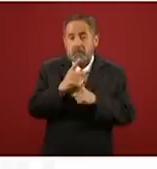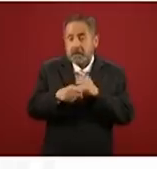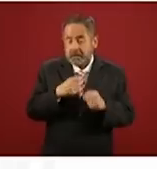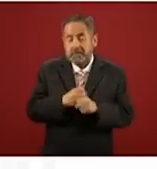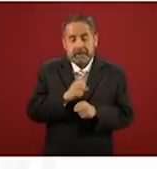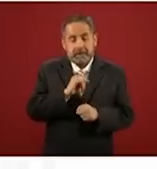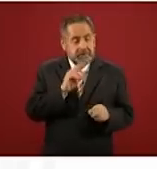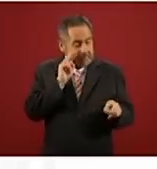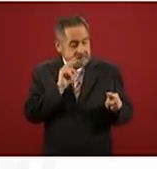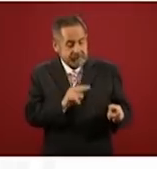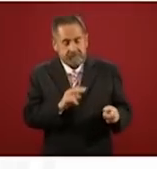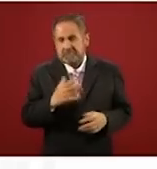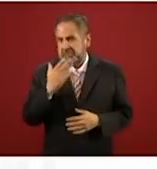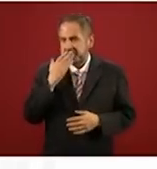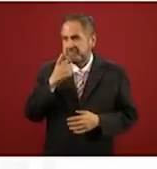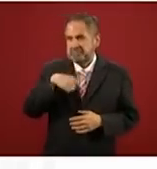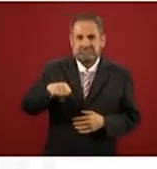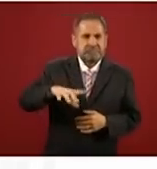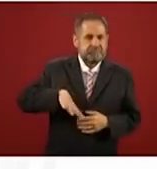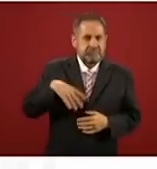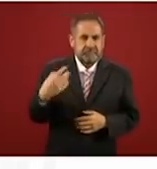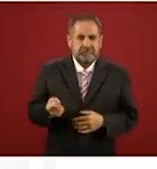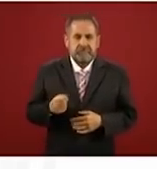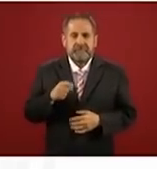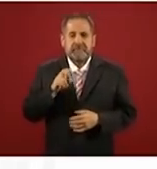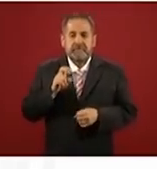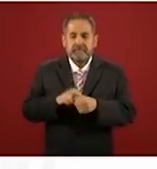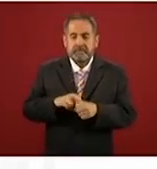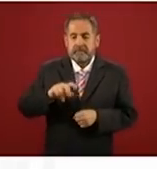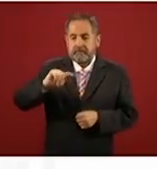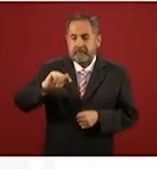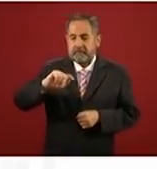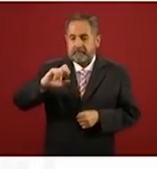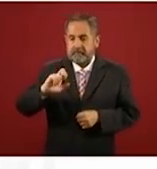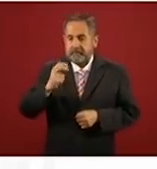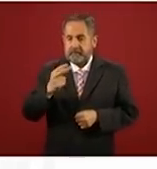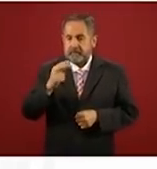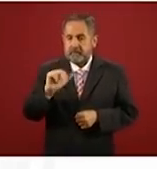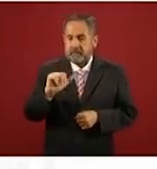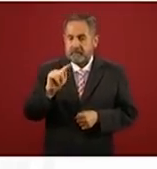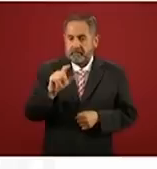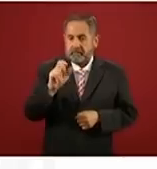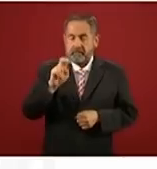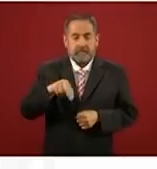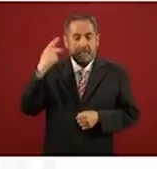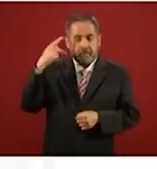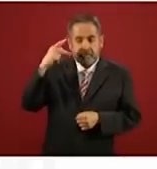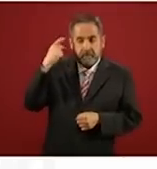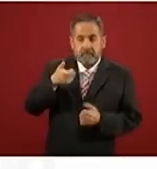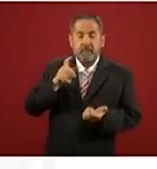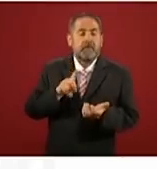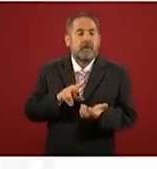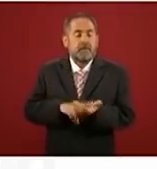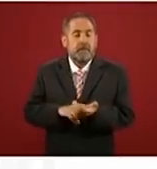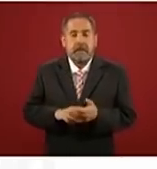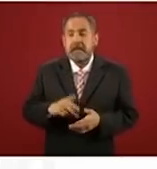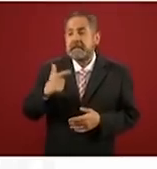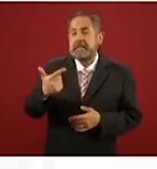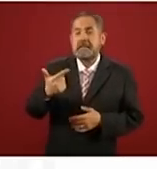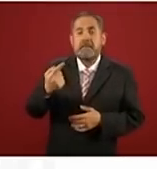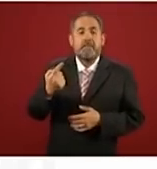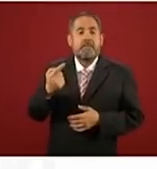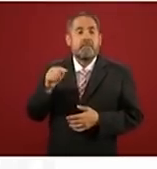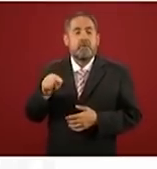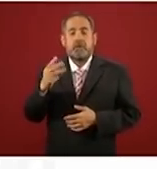y agradecemos ese gran esfuerzo a central de abastos de tehuacán en mihuatlán puebla con un precio de 7 pesos 3 centavos